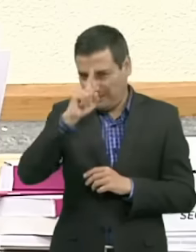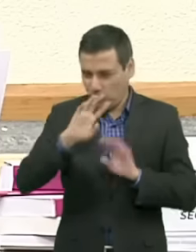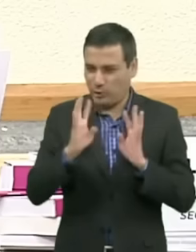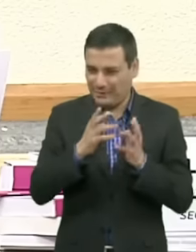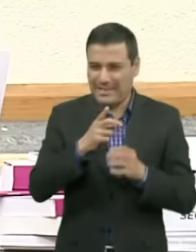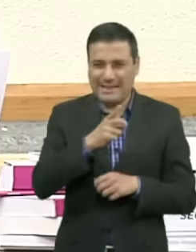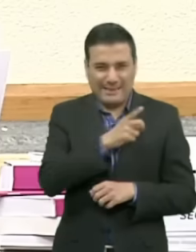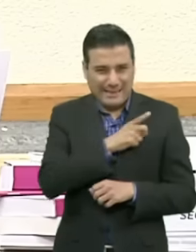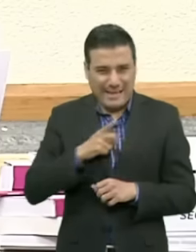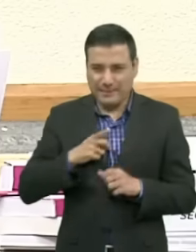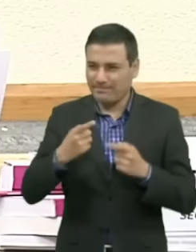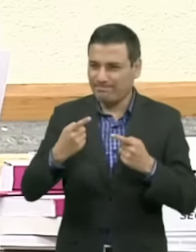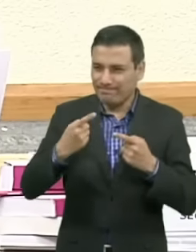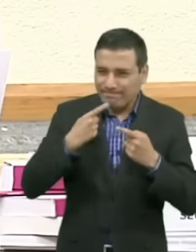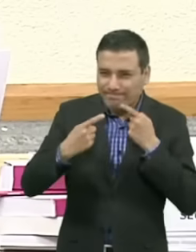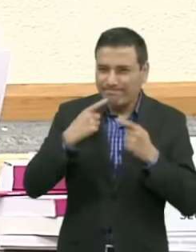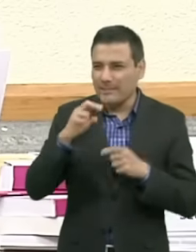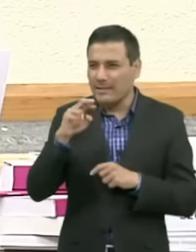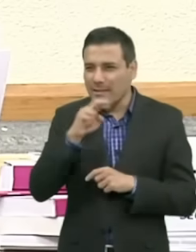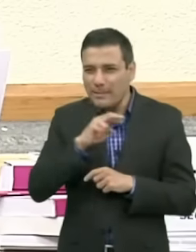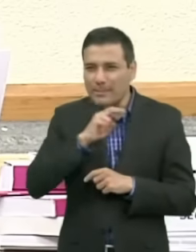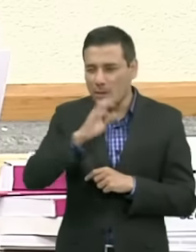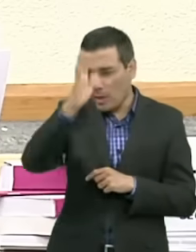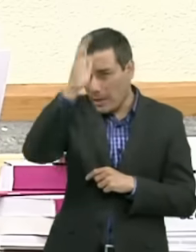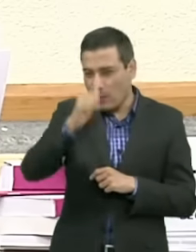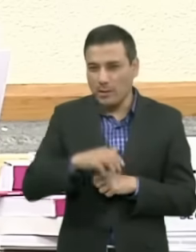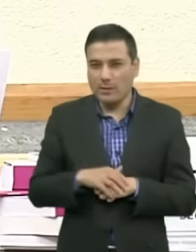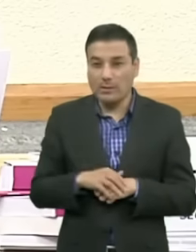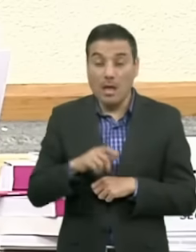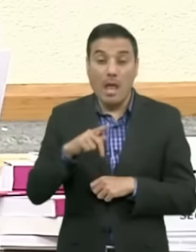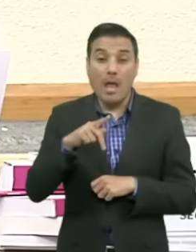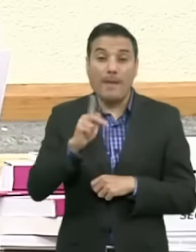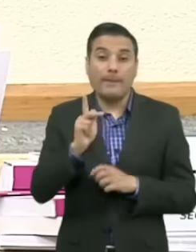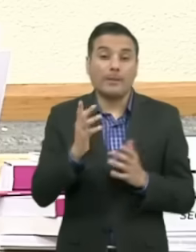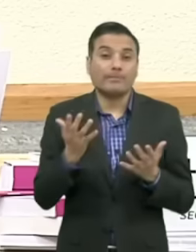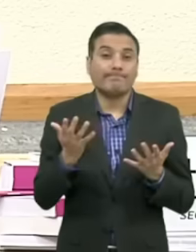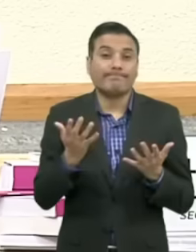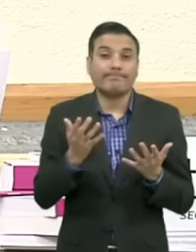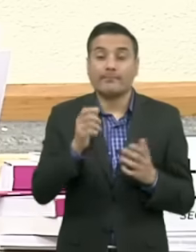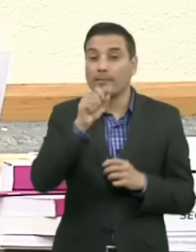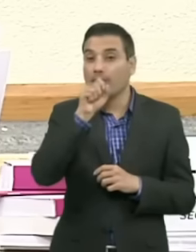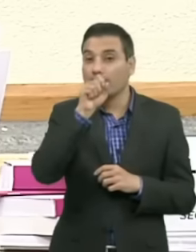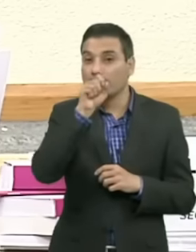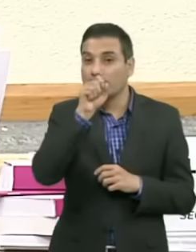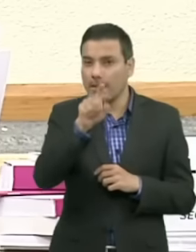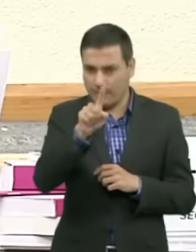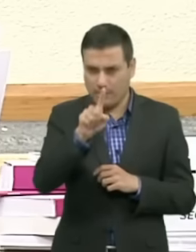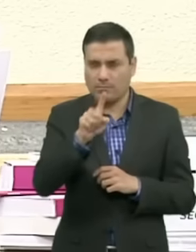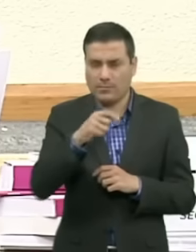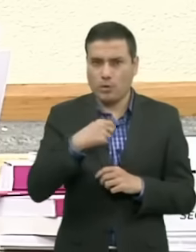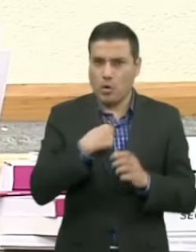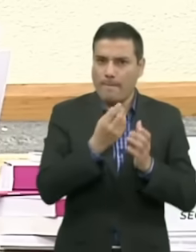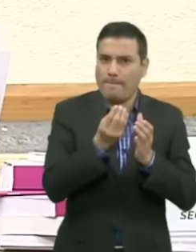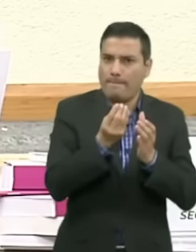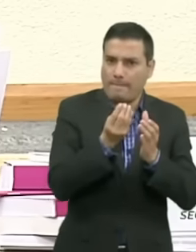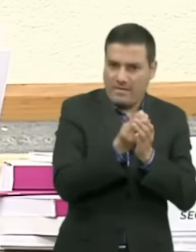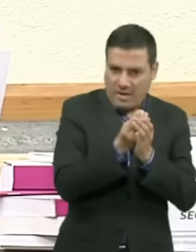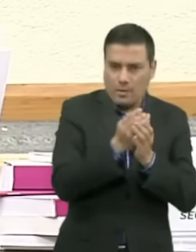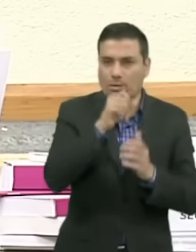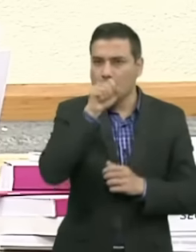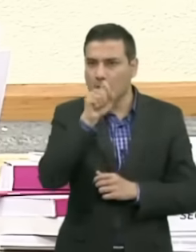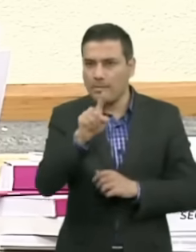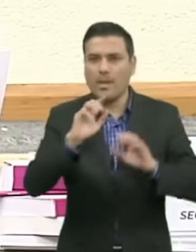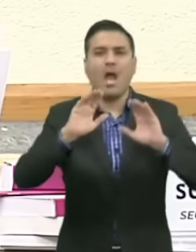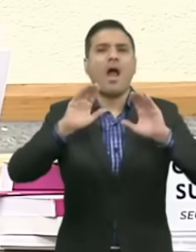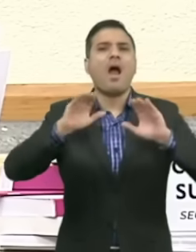acuerdos prontos, rápidos y expeditos. Sin embargo, también sostuve en lo público y lo sostengo aquí en esta sesión